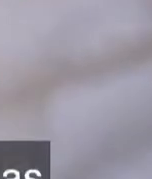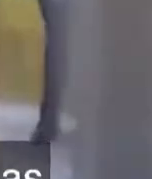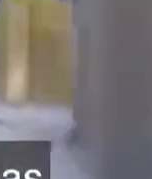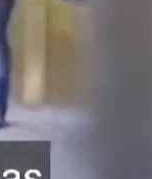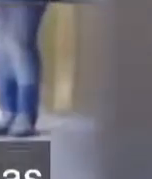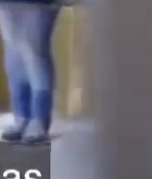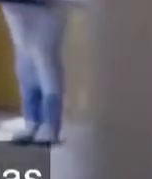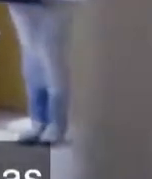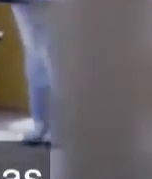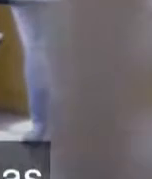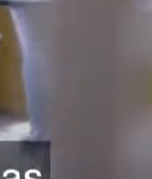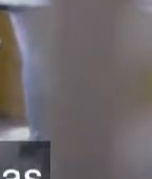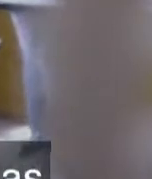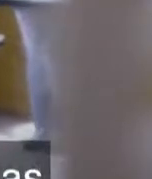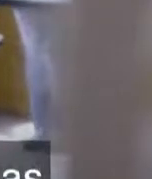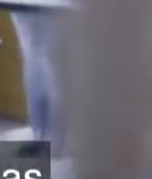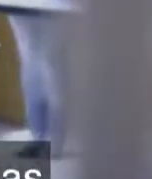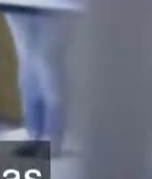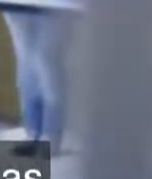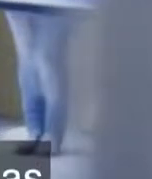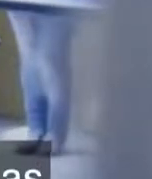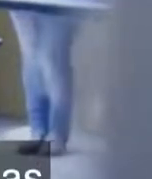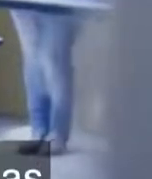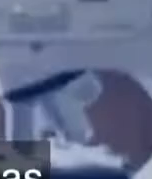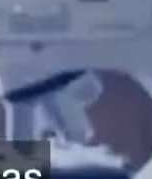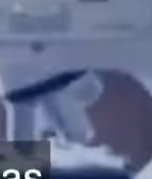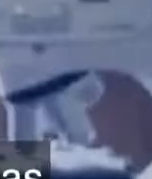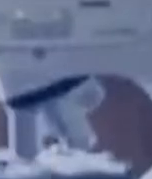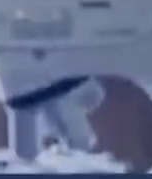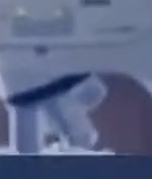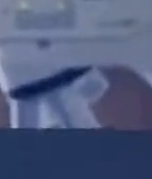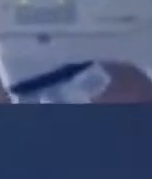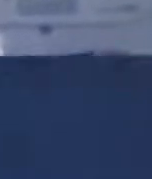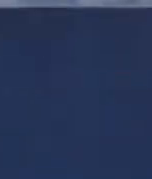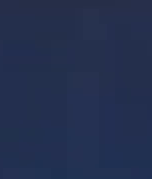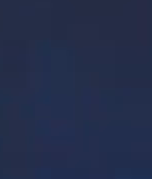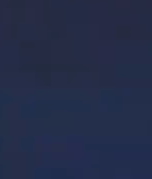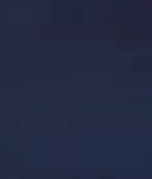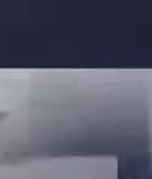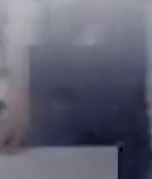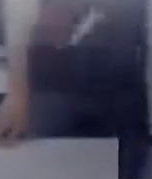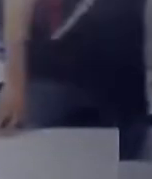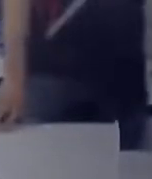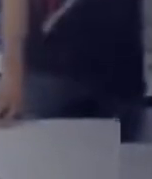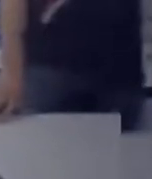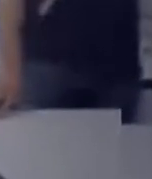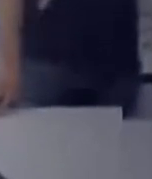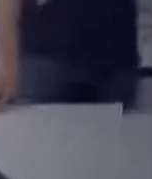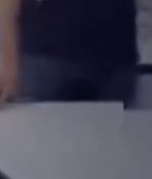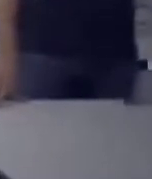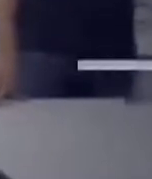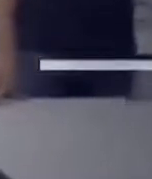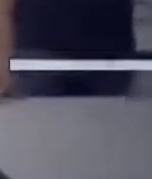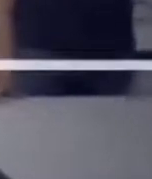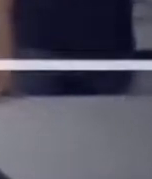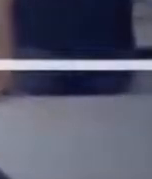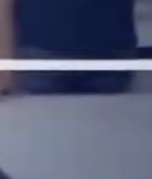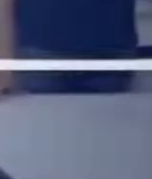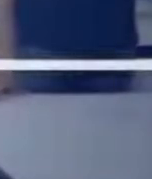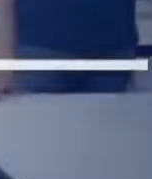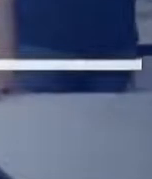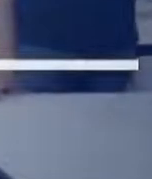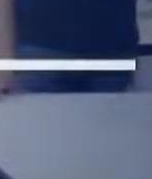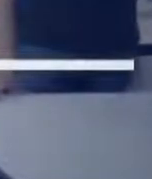derecho de todas las personas al conocimiento y a sus beneficios. A Asumiremos el quehacer científico con una